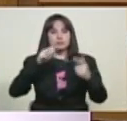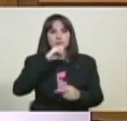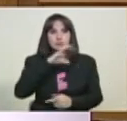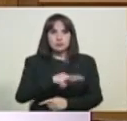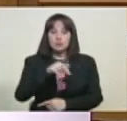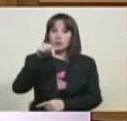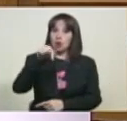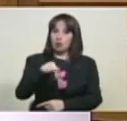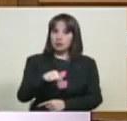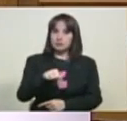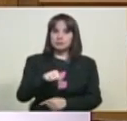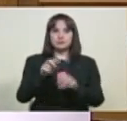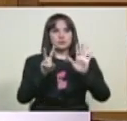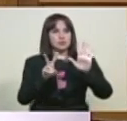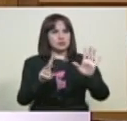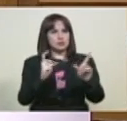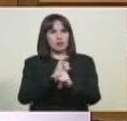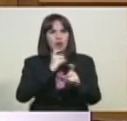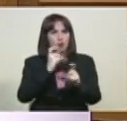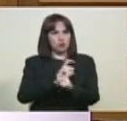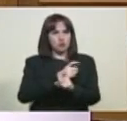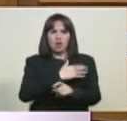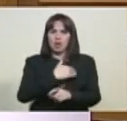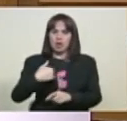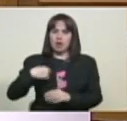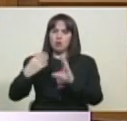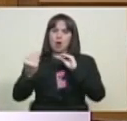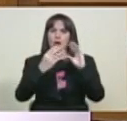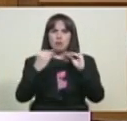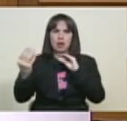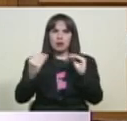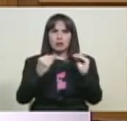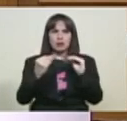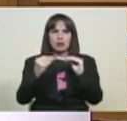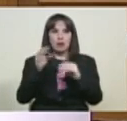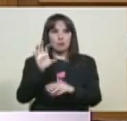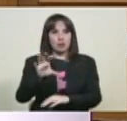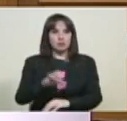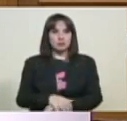historia. Hoy, precisamente, 7 de agosto, he querido hablarle al país.